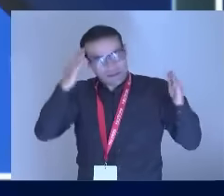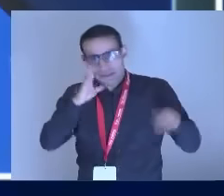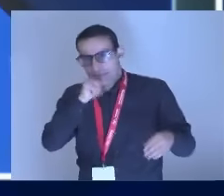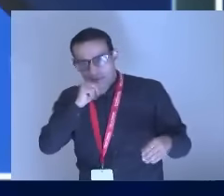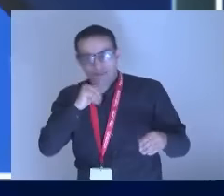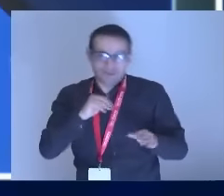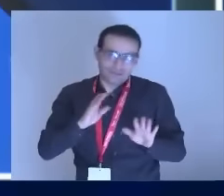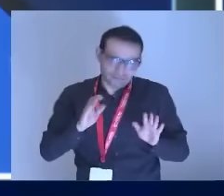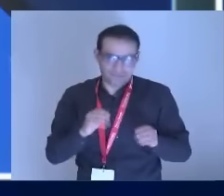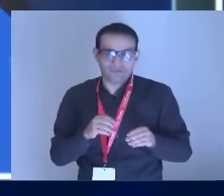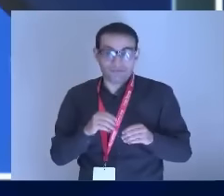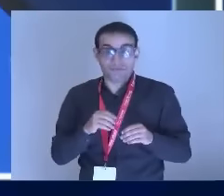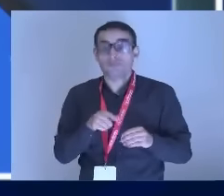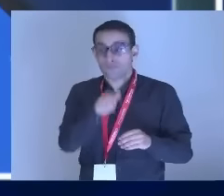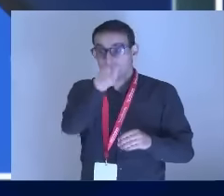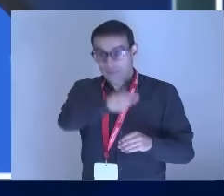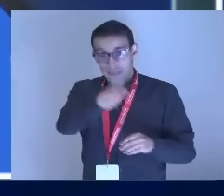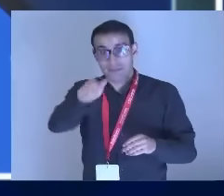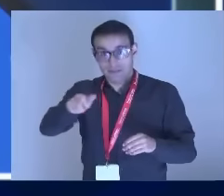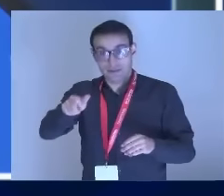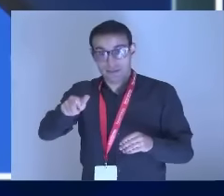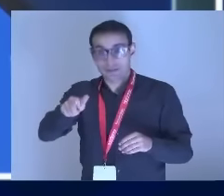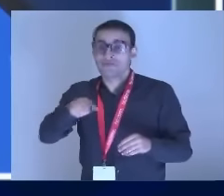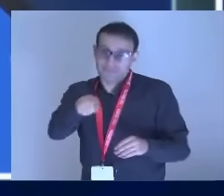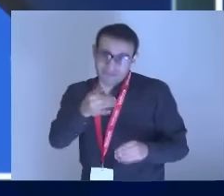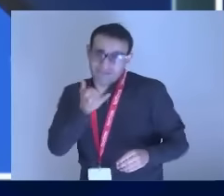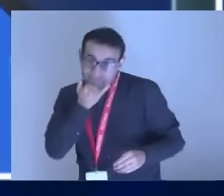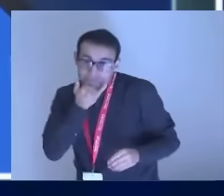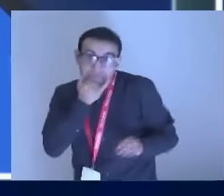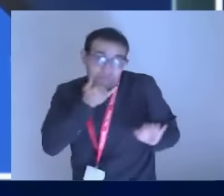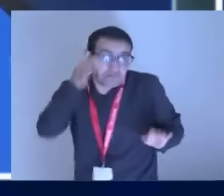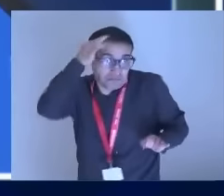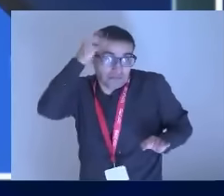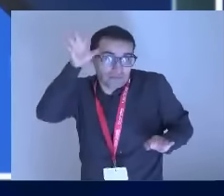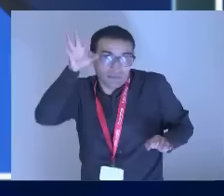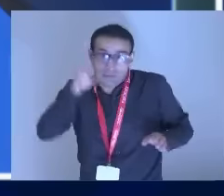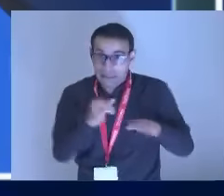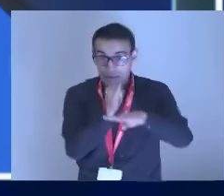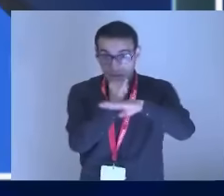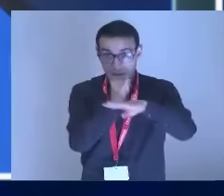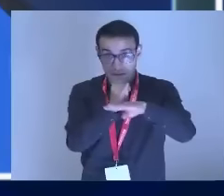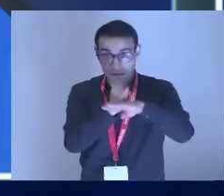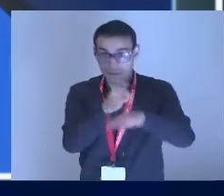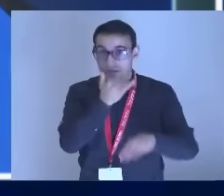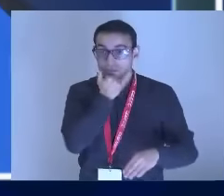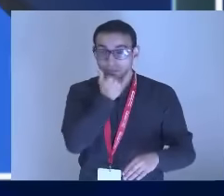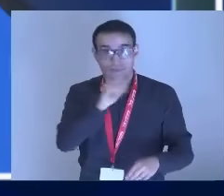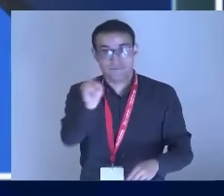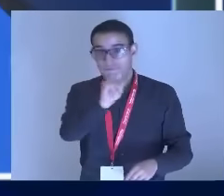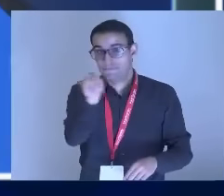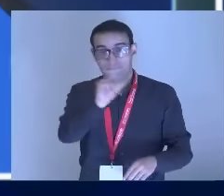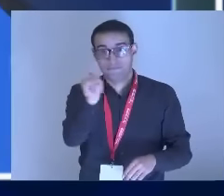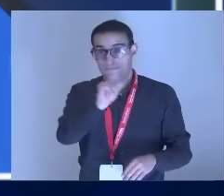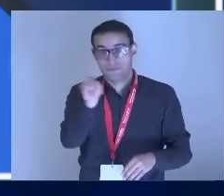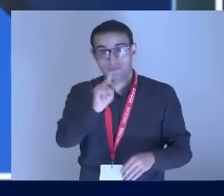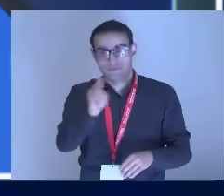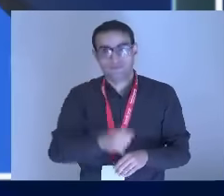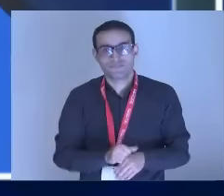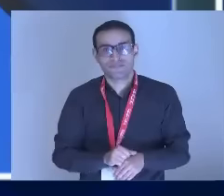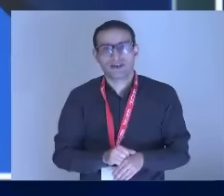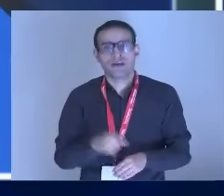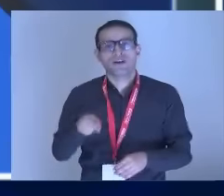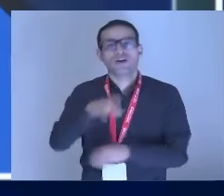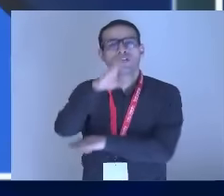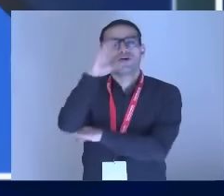fallar pero las instituciones pero las instituciones no el país necesita de